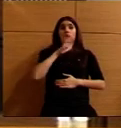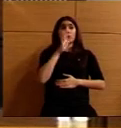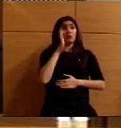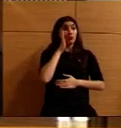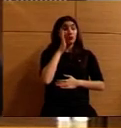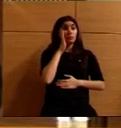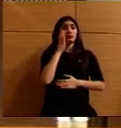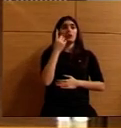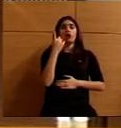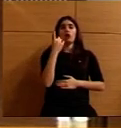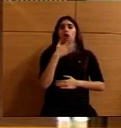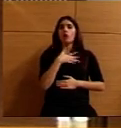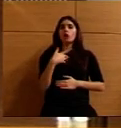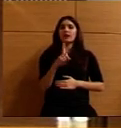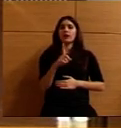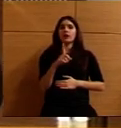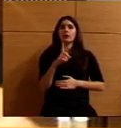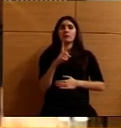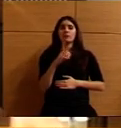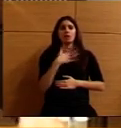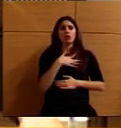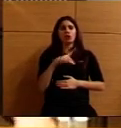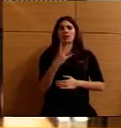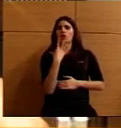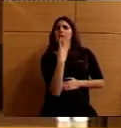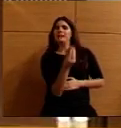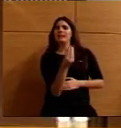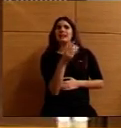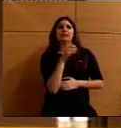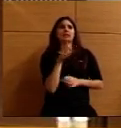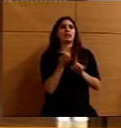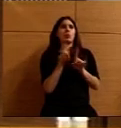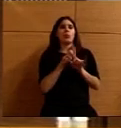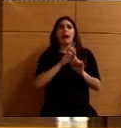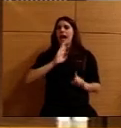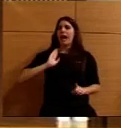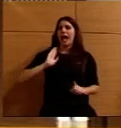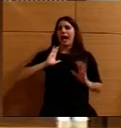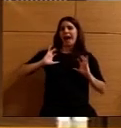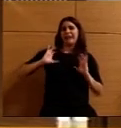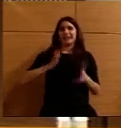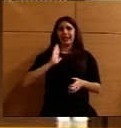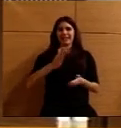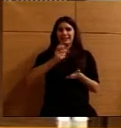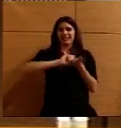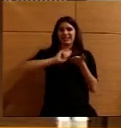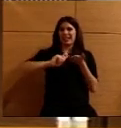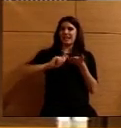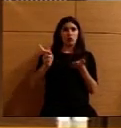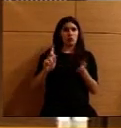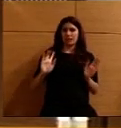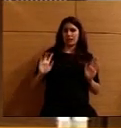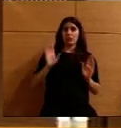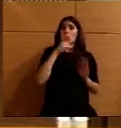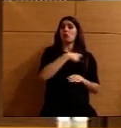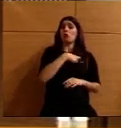tampoco quiero que se interprete como un ataque a la Secretaría, porque me pareció que así se interpretaba en